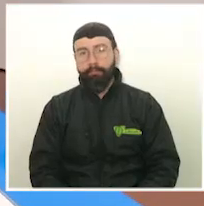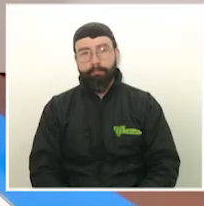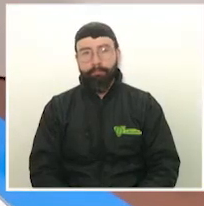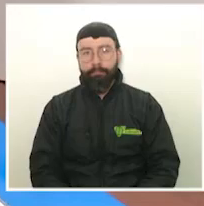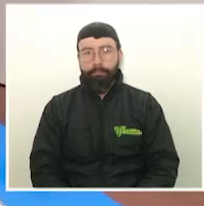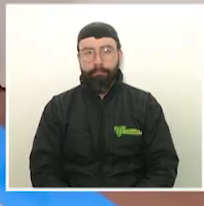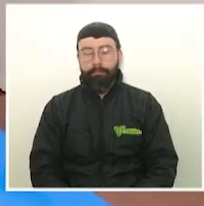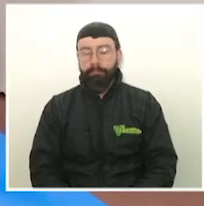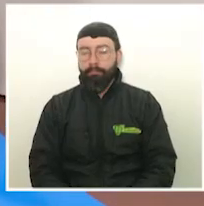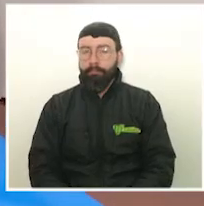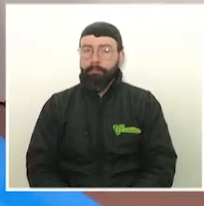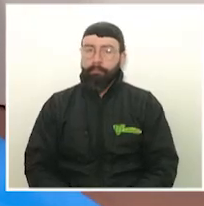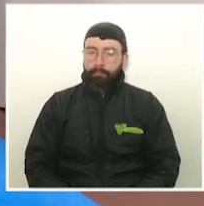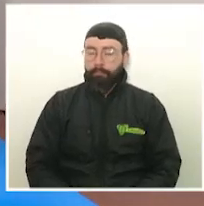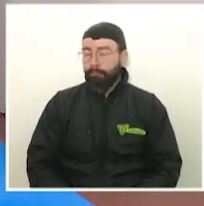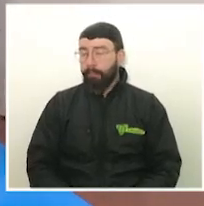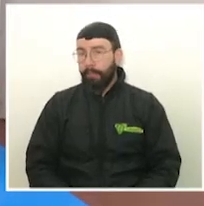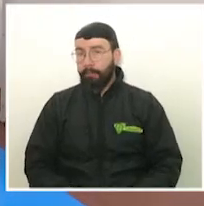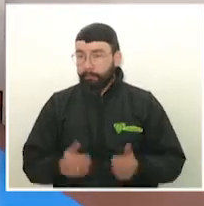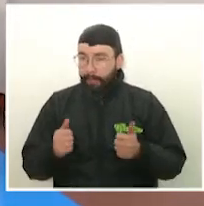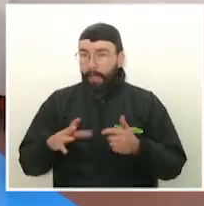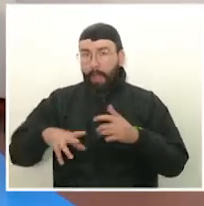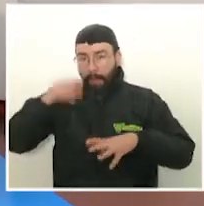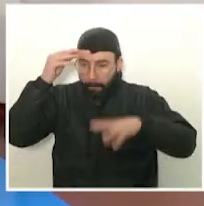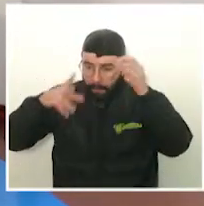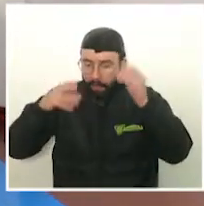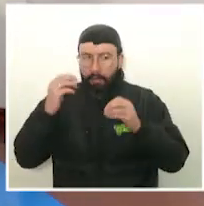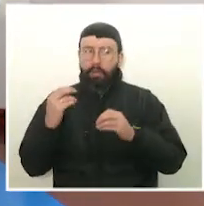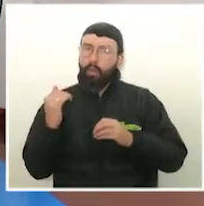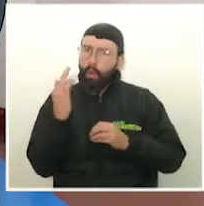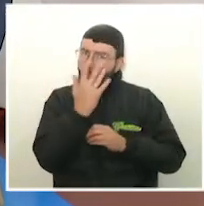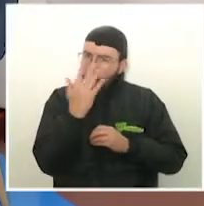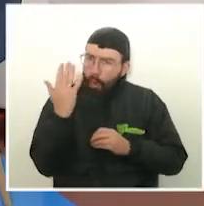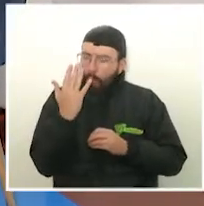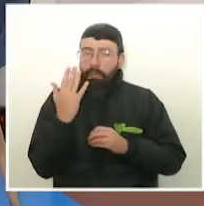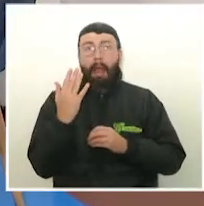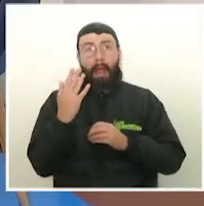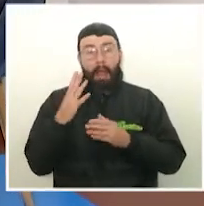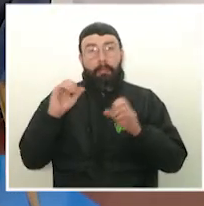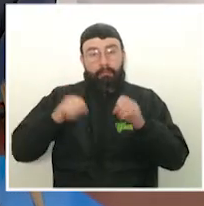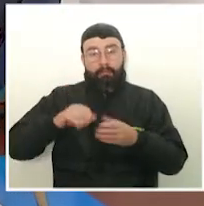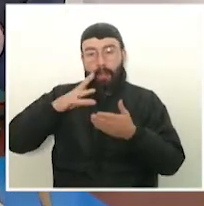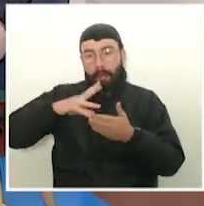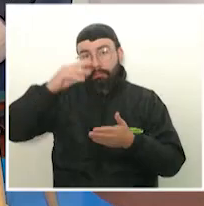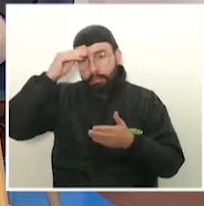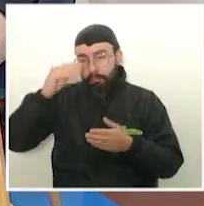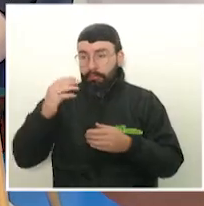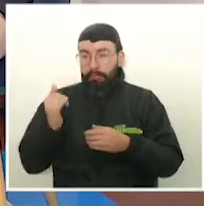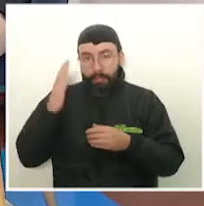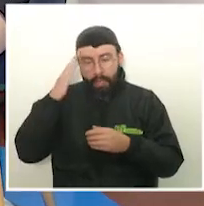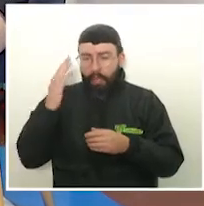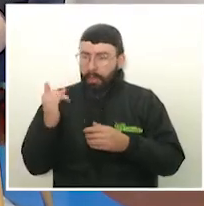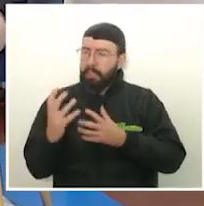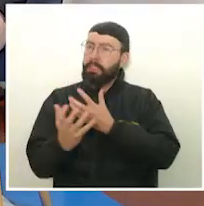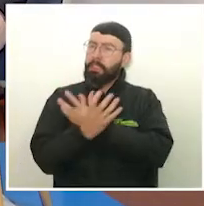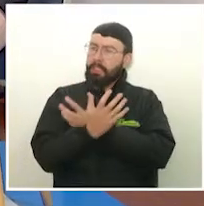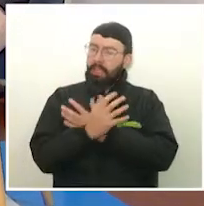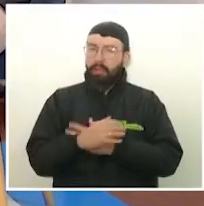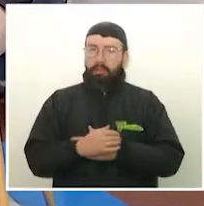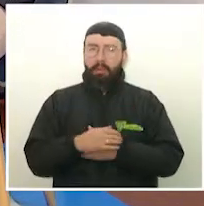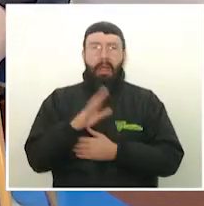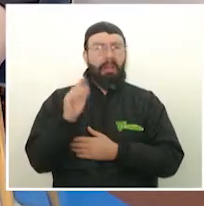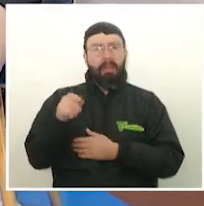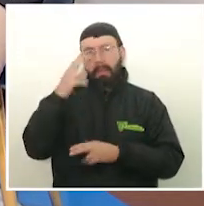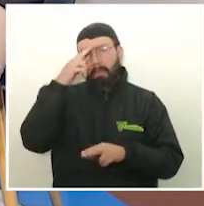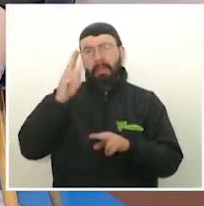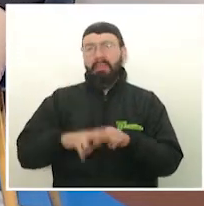Muy bien, padre, y qué bueno poder aprender acerca de los colores para que sepamos que es una ciencia, que no es simplemente algo que